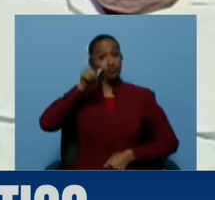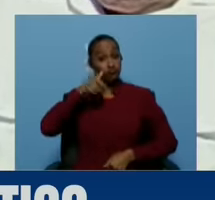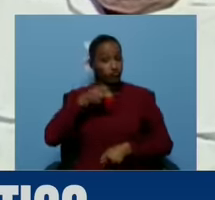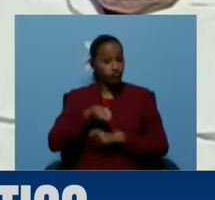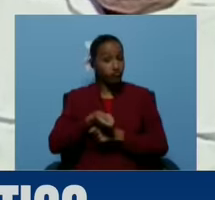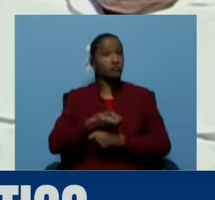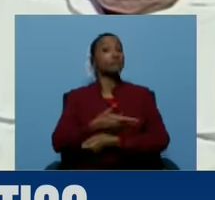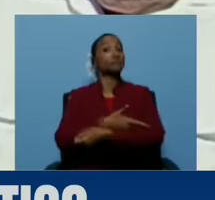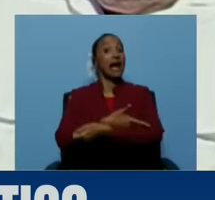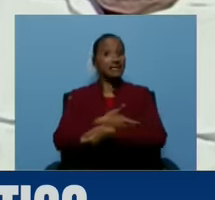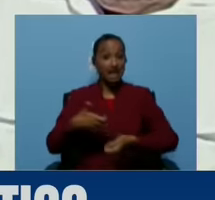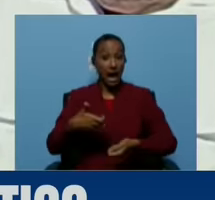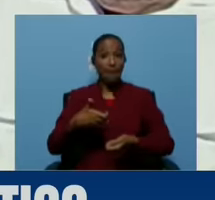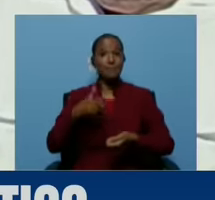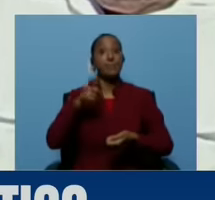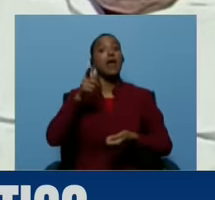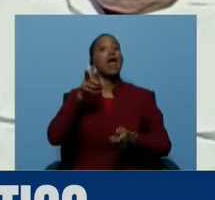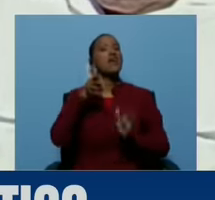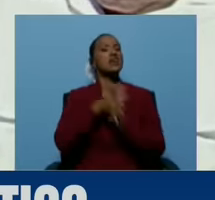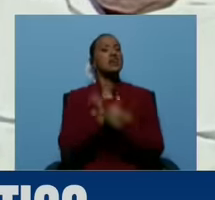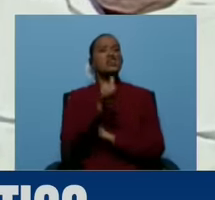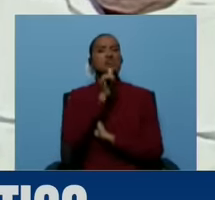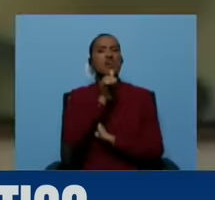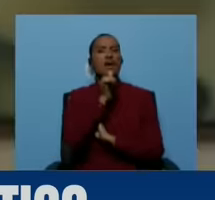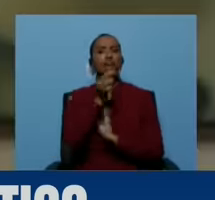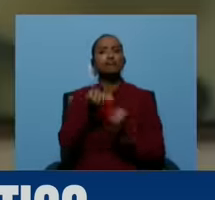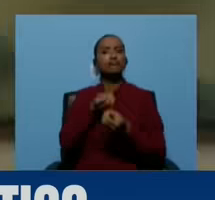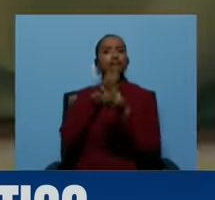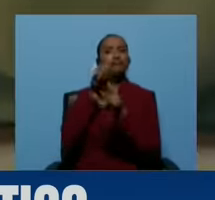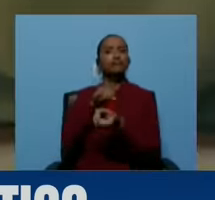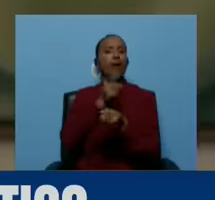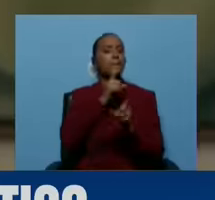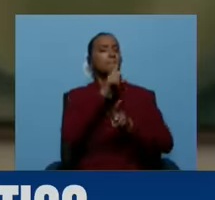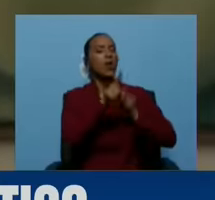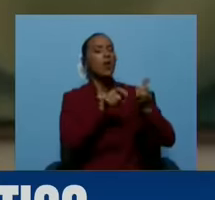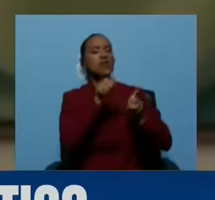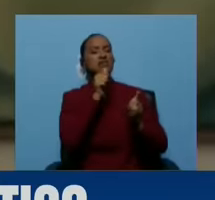detenidas están confesando quién les pagó.